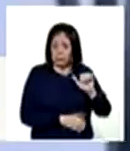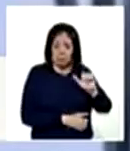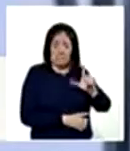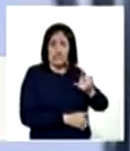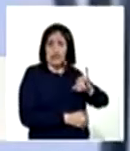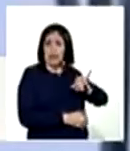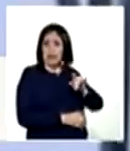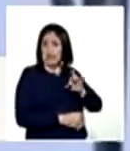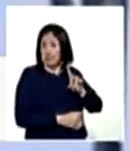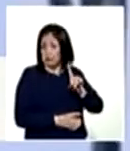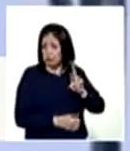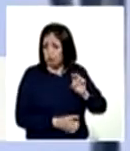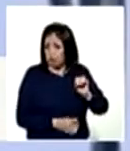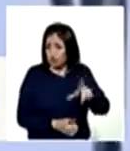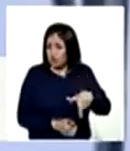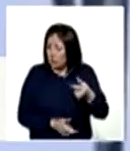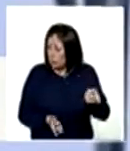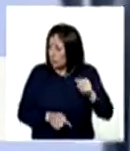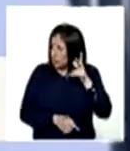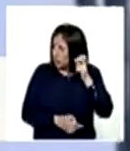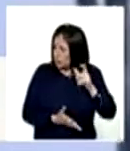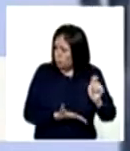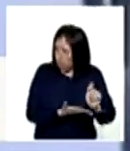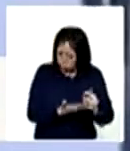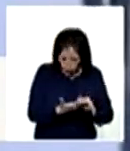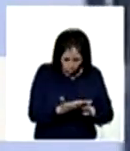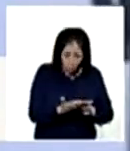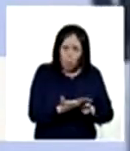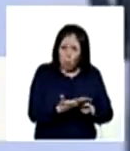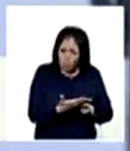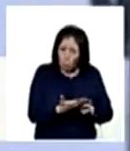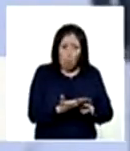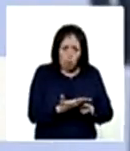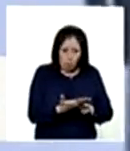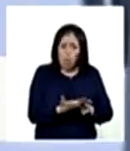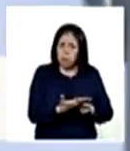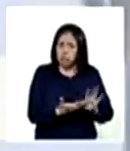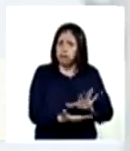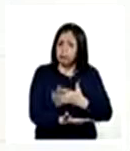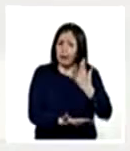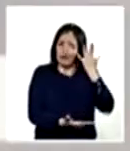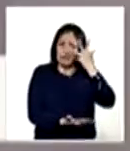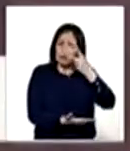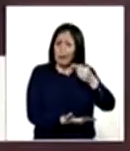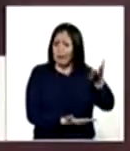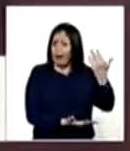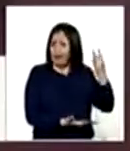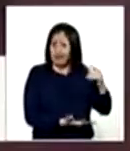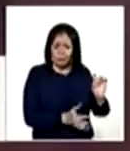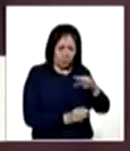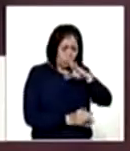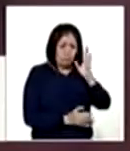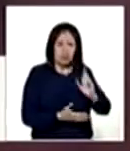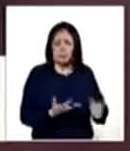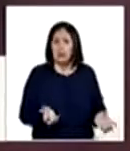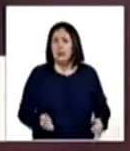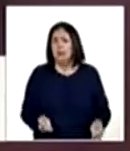Lerner, quien al escuchar la letra dijo que era una de las canciones más hermosas jamás escritas.